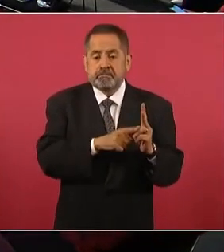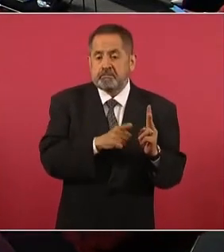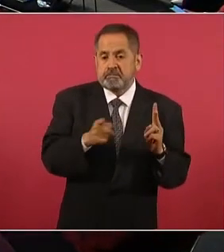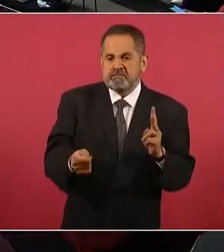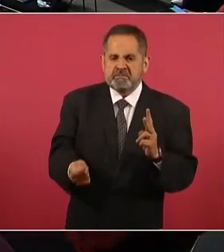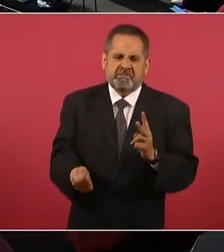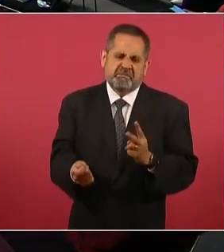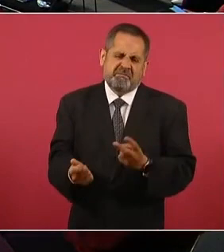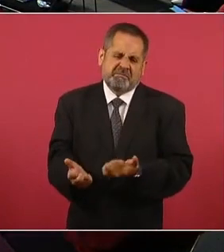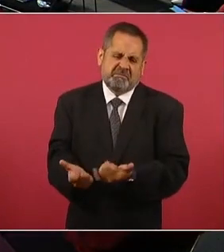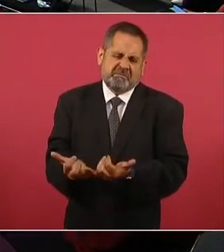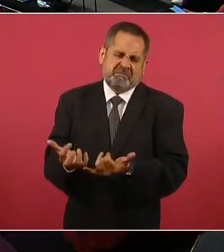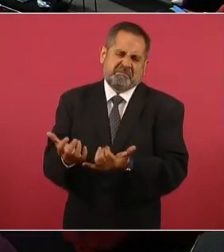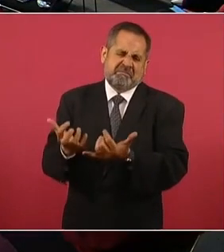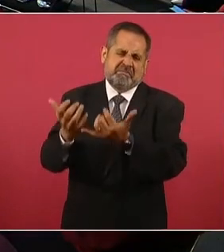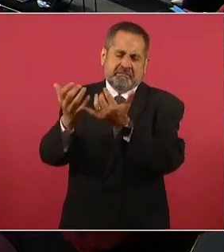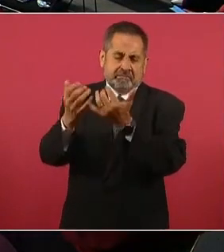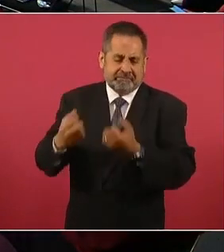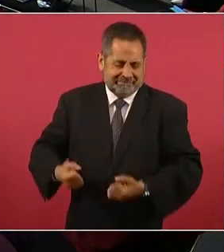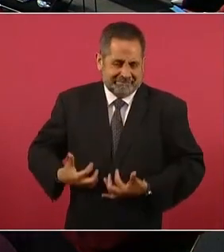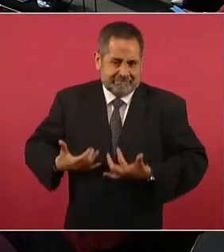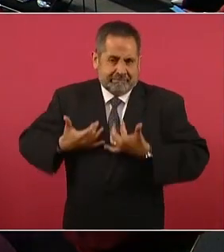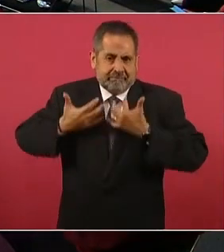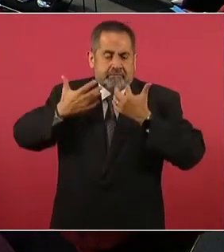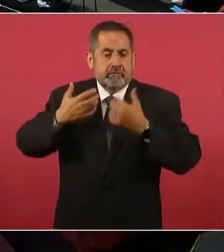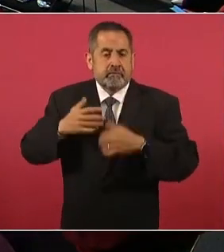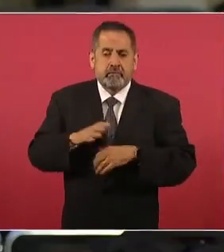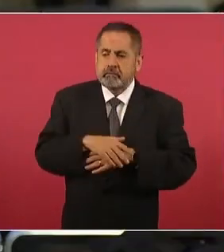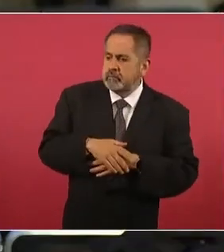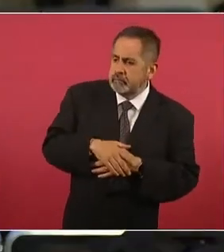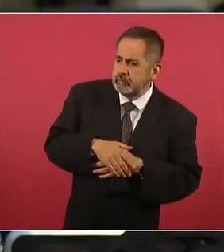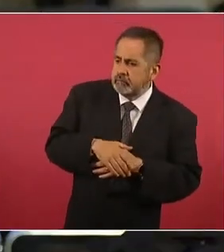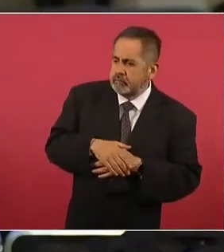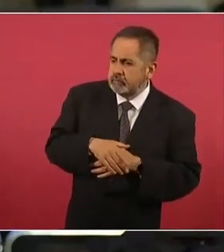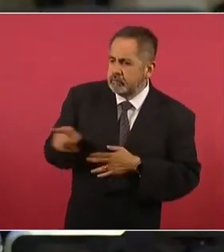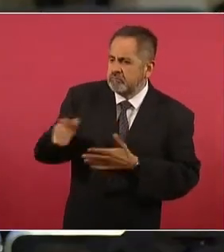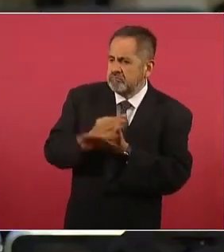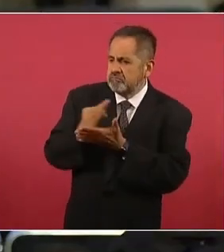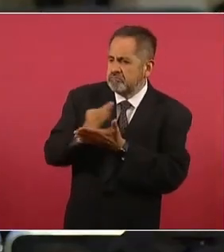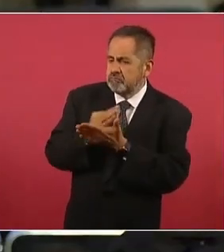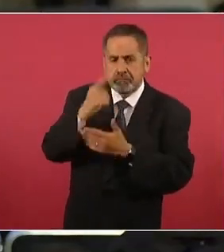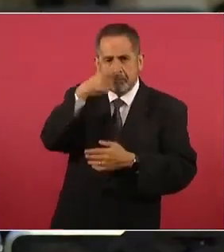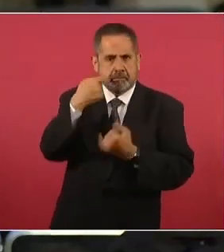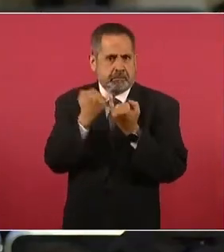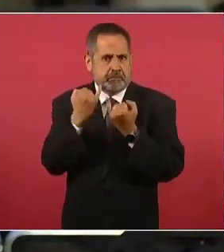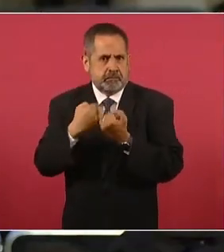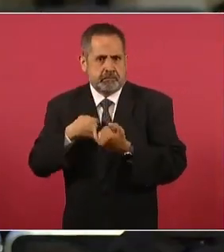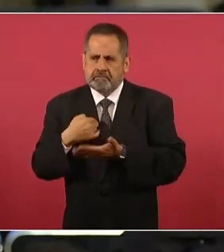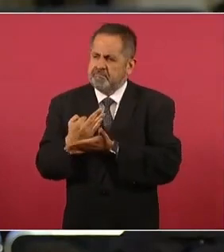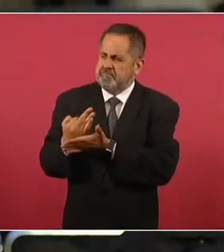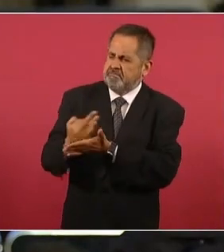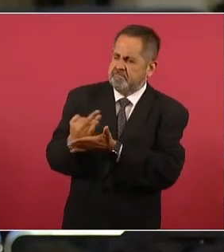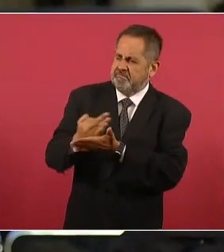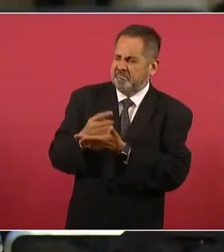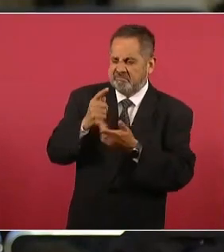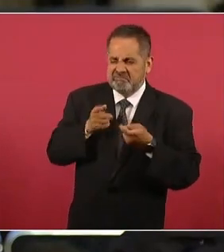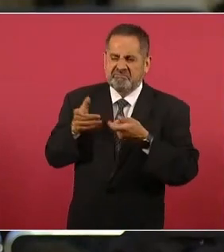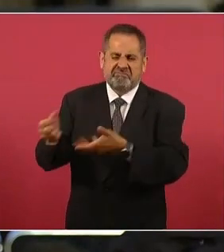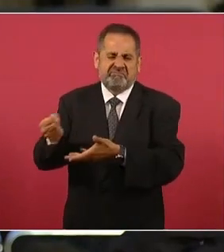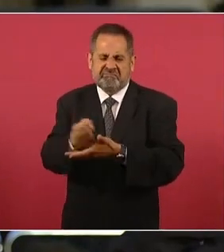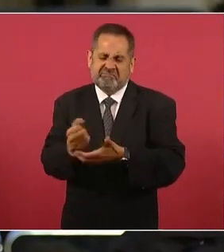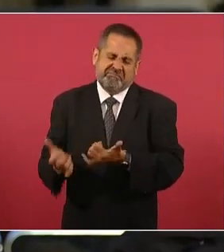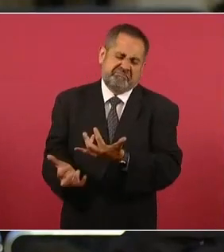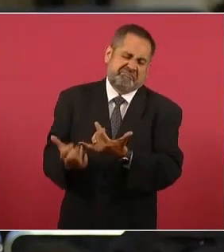quemaron vivo solamente por tener la piel morena como yo, además de que no habla bien